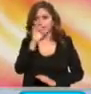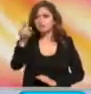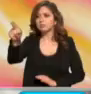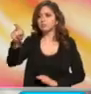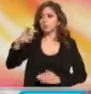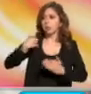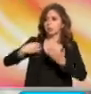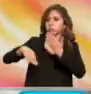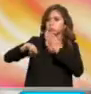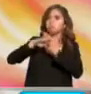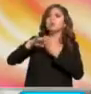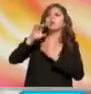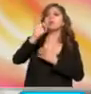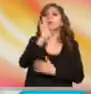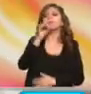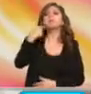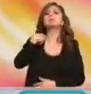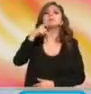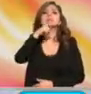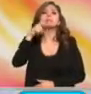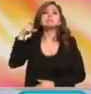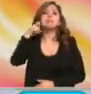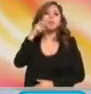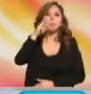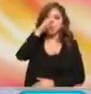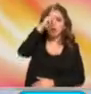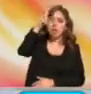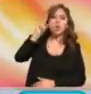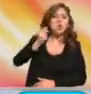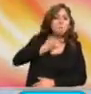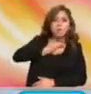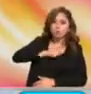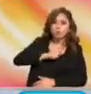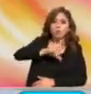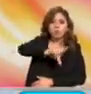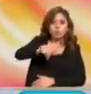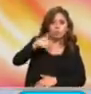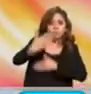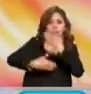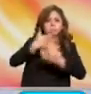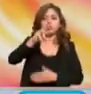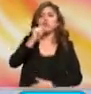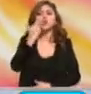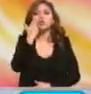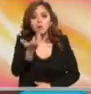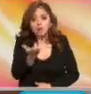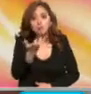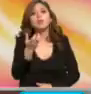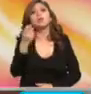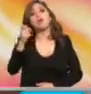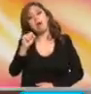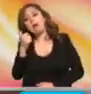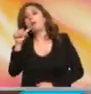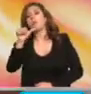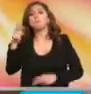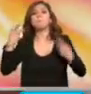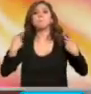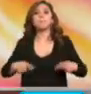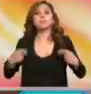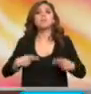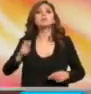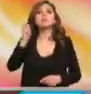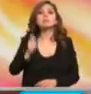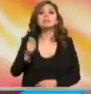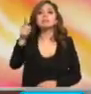experiencia sexual traumática. Puede tener que ver, pero no necesariamente. Hay gente que después de una experiencia sexual traumática desarrolla, por ejemplo,